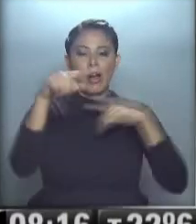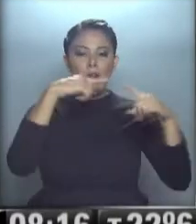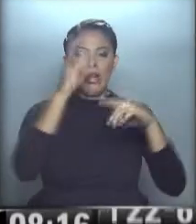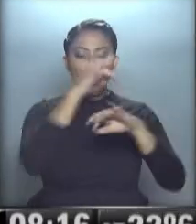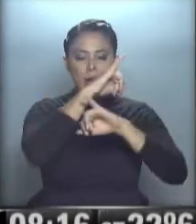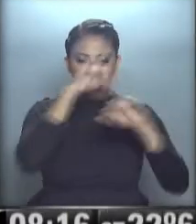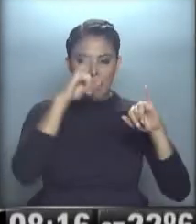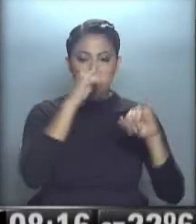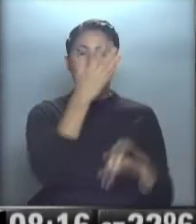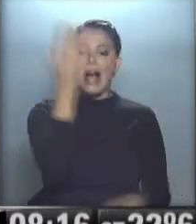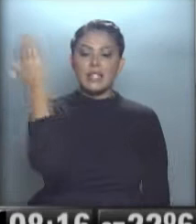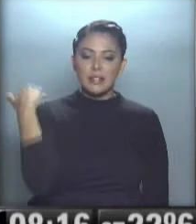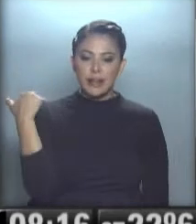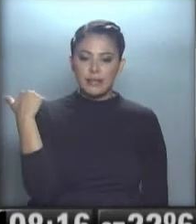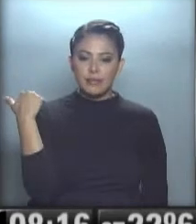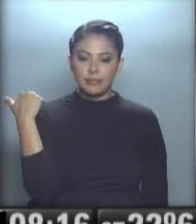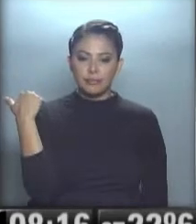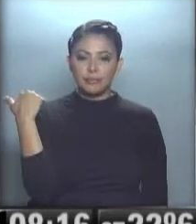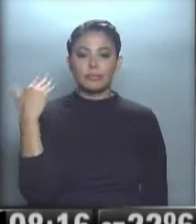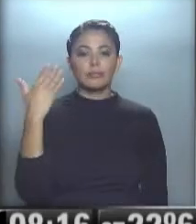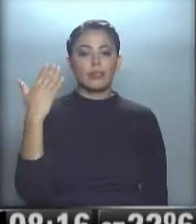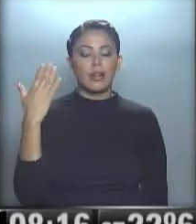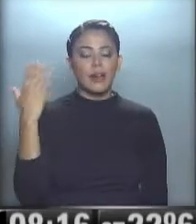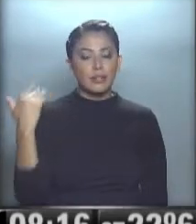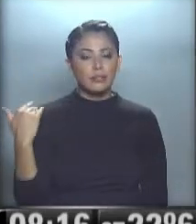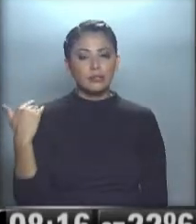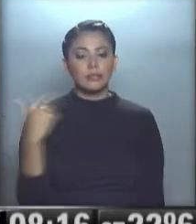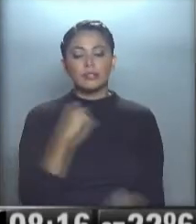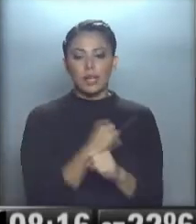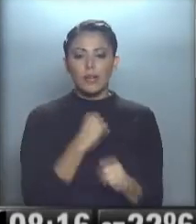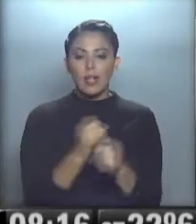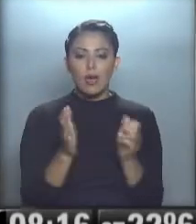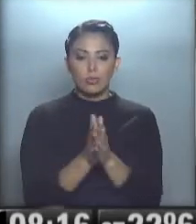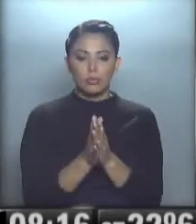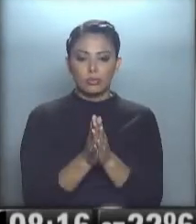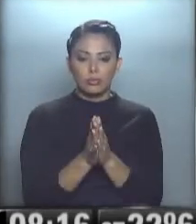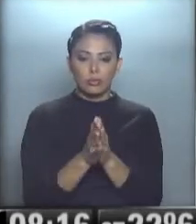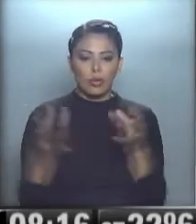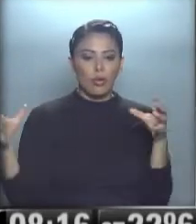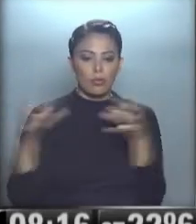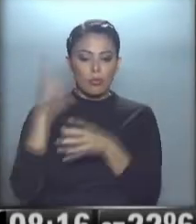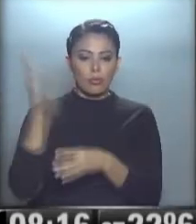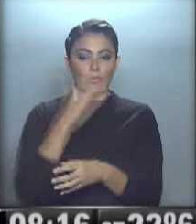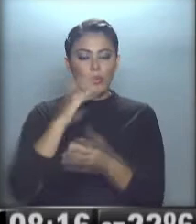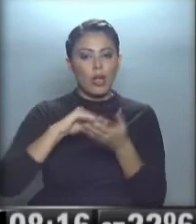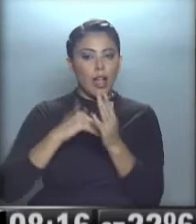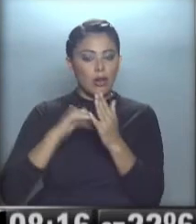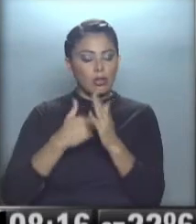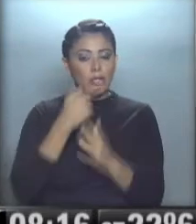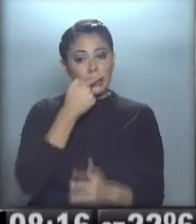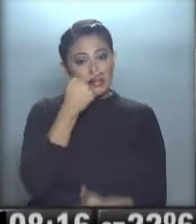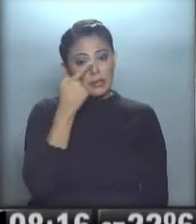información. Ayer hemos estado trabajando con la cadena de arroz. Arroz es muy